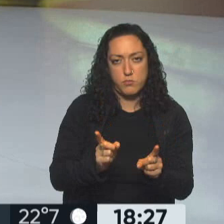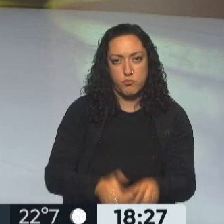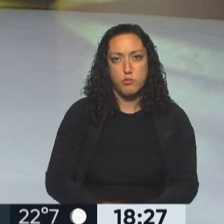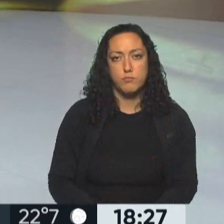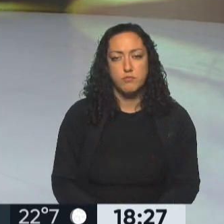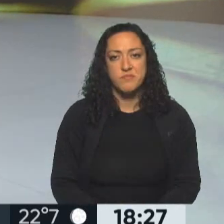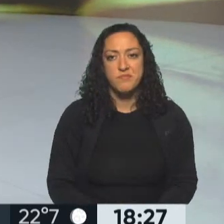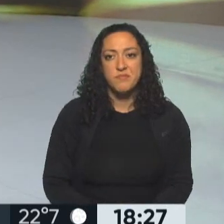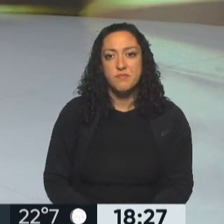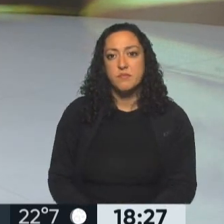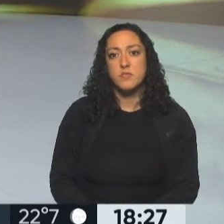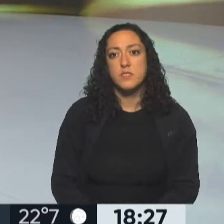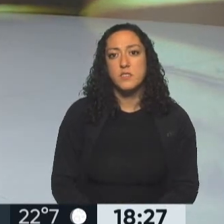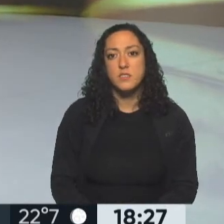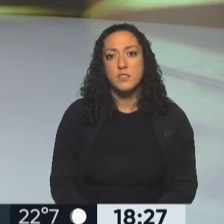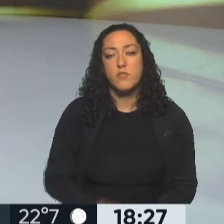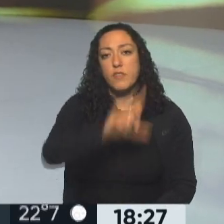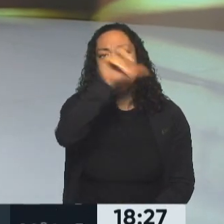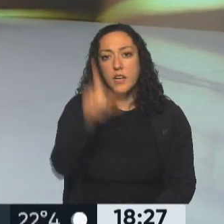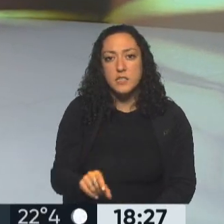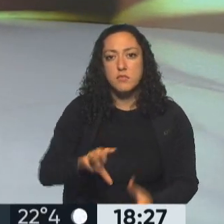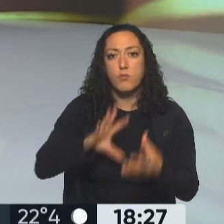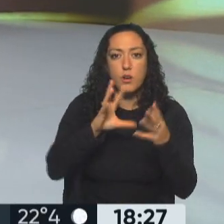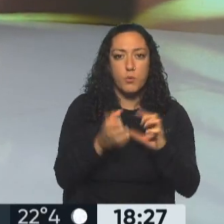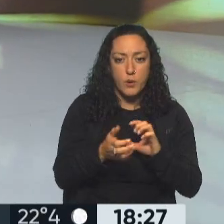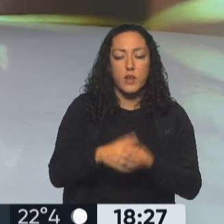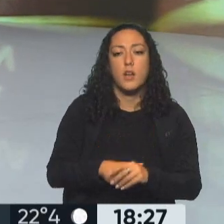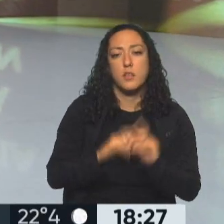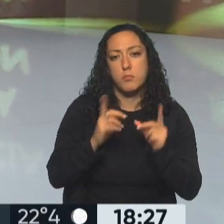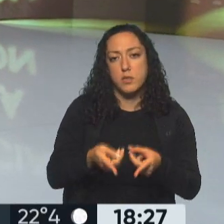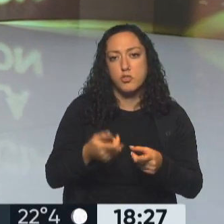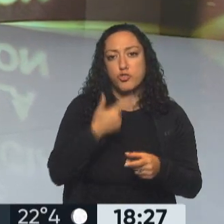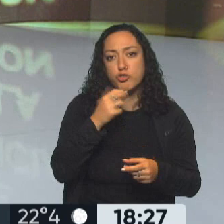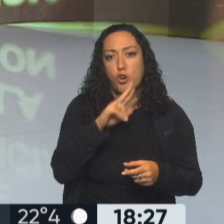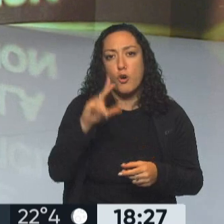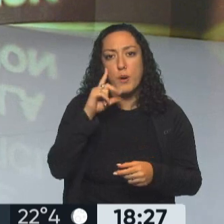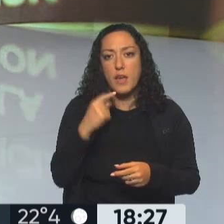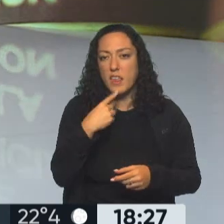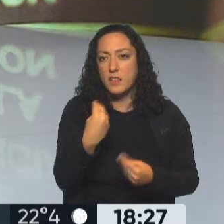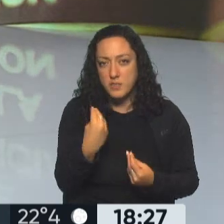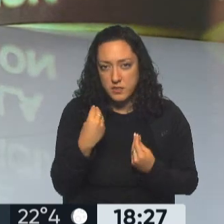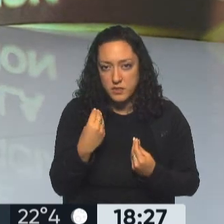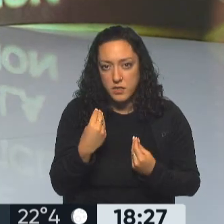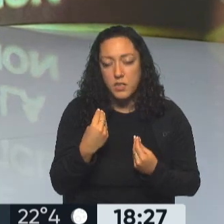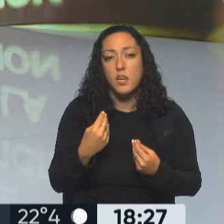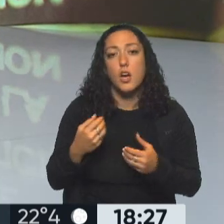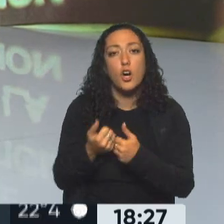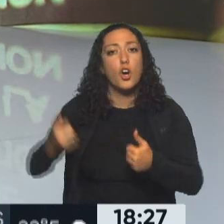tema del federalismo, ¿no? Y cómo se atenta contra el federalismo. El ministro Martín Soria dijo que y señaló que la